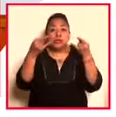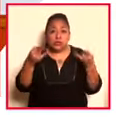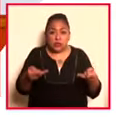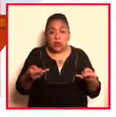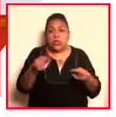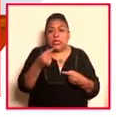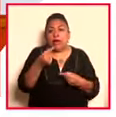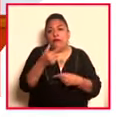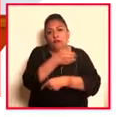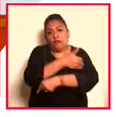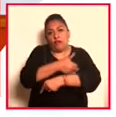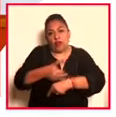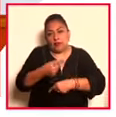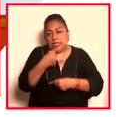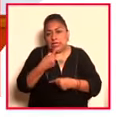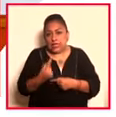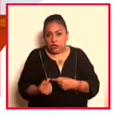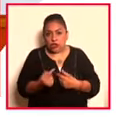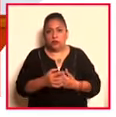pequeña familia.